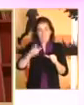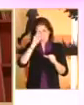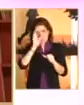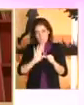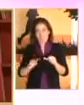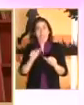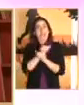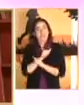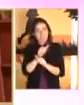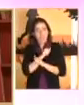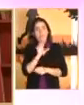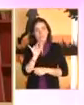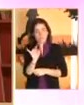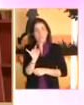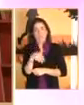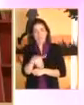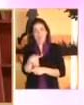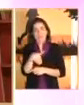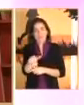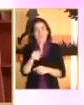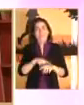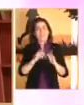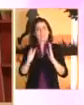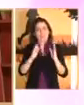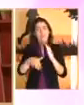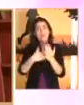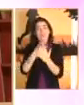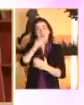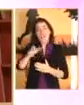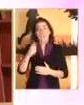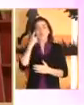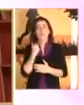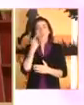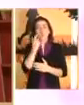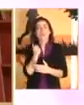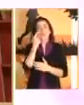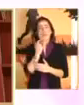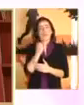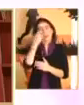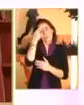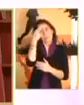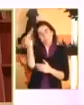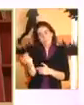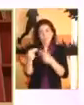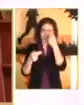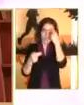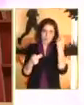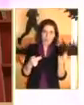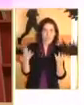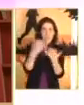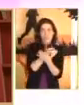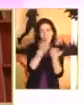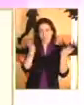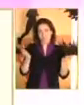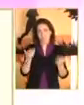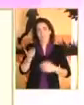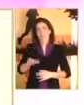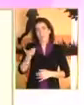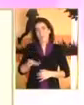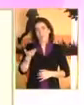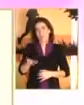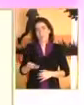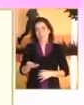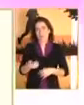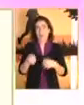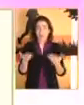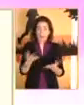salga por lo menos durante algún tiempo, hasta que la gente se acostumbre a respetar a los demás, a los que tienen al lado. Sí, es estupendo que respeten a los demás,